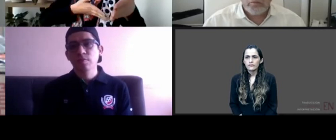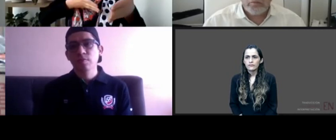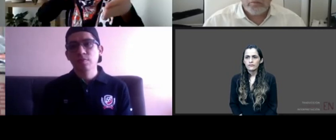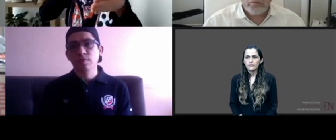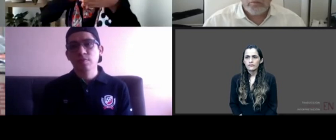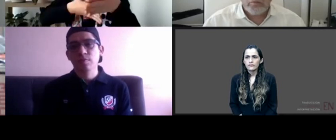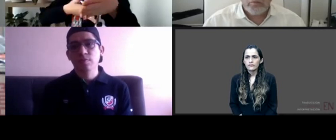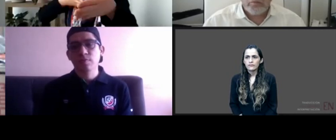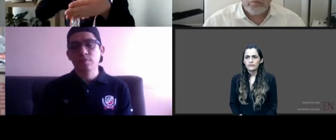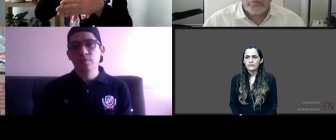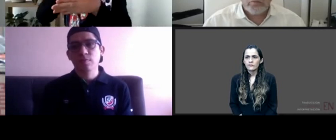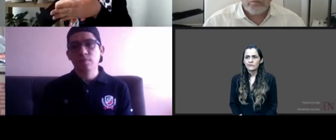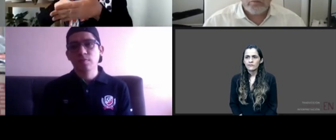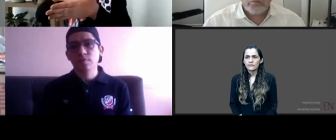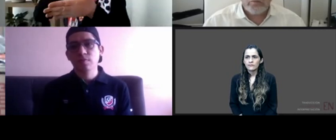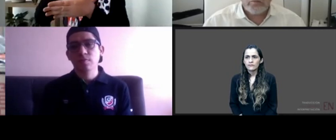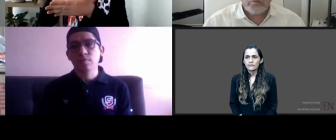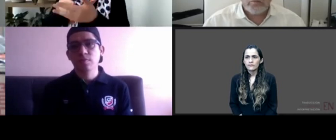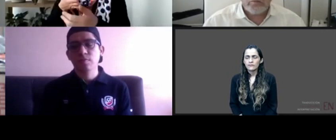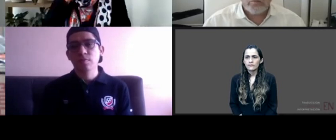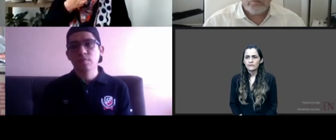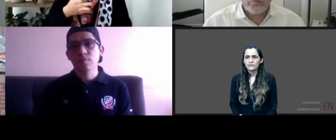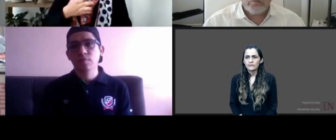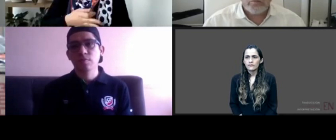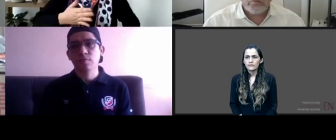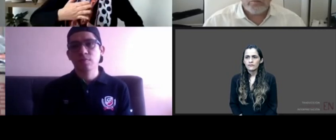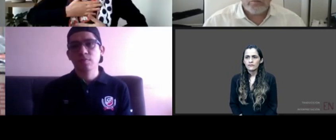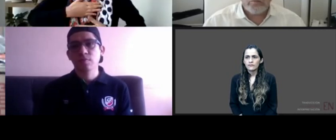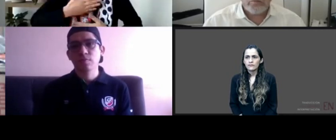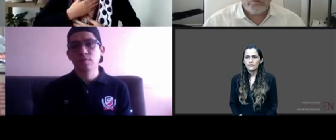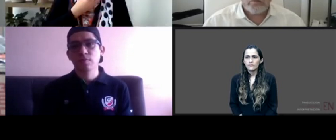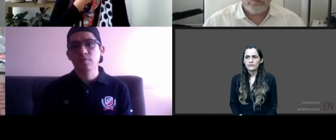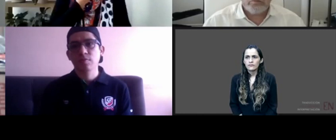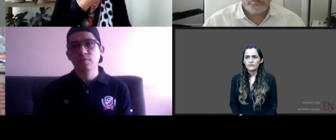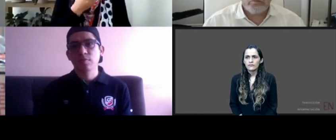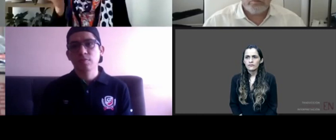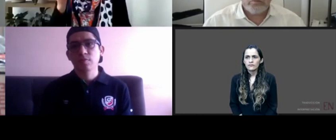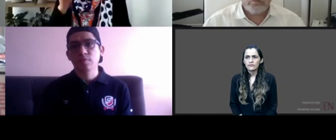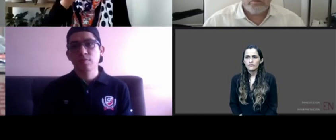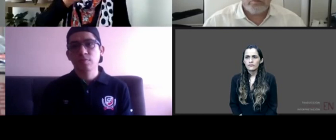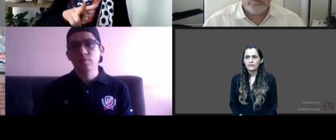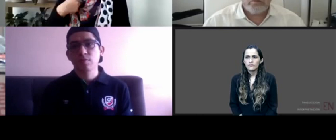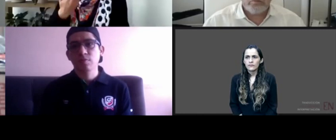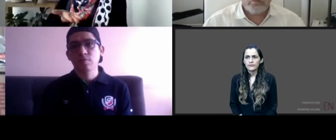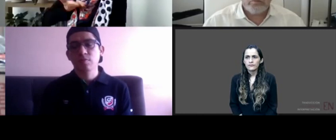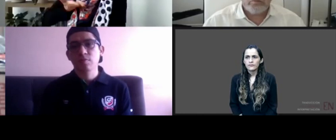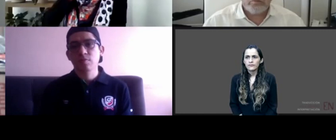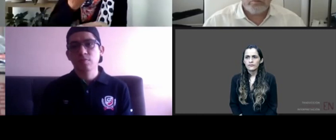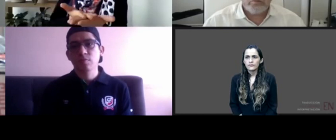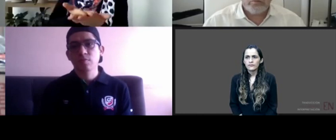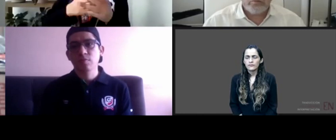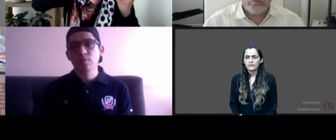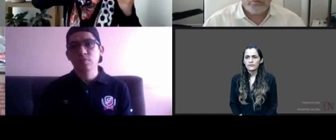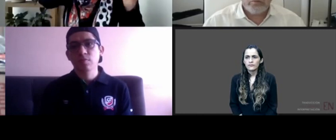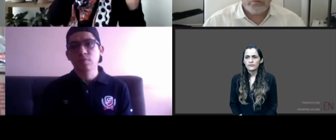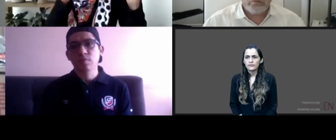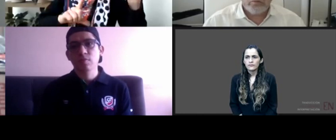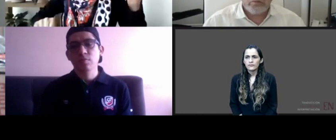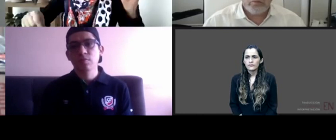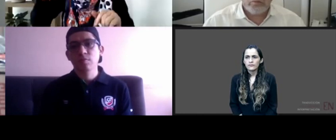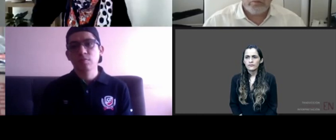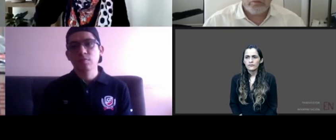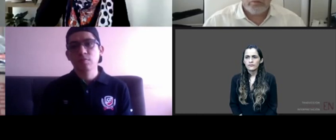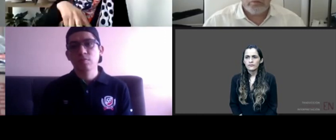ha pasado muchísimo que, y se ha visto en muchas de las personas sordas. A mí, por ejemplo, me ha pasado mucho,